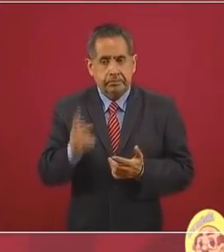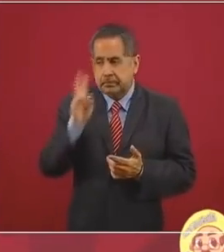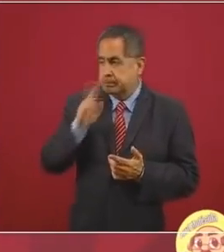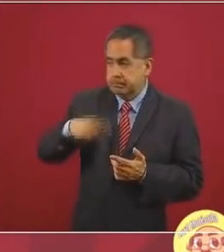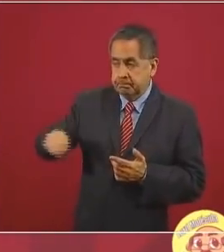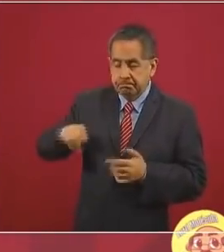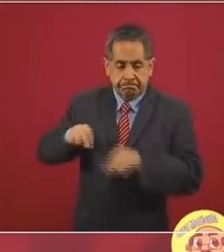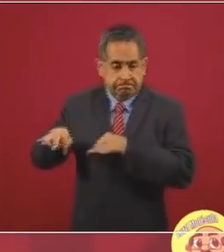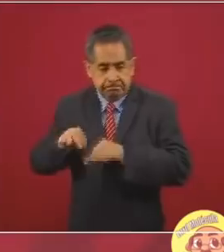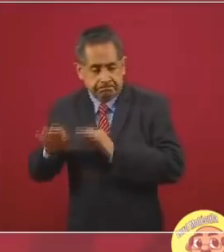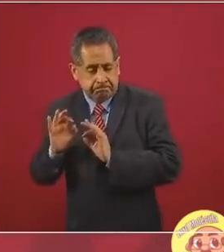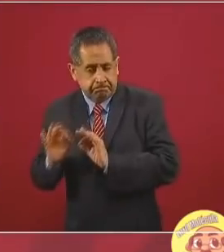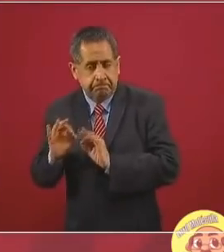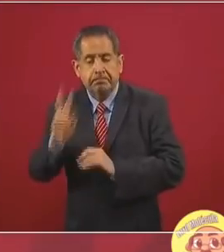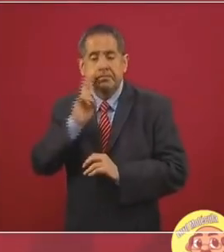podamos